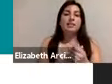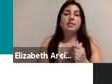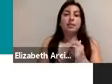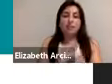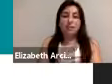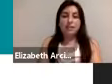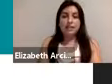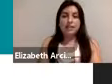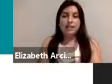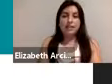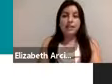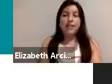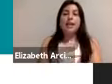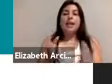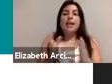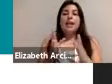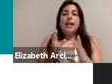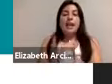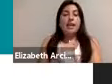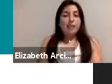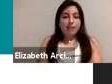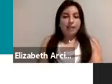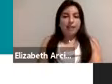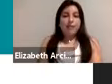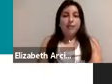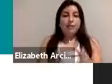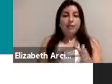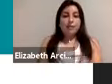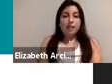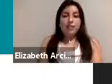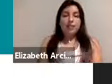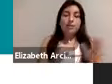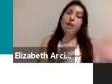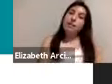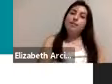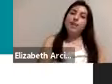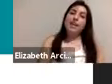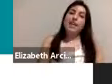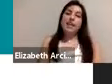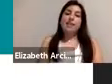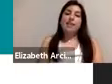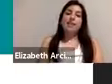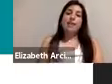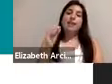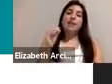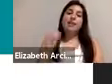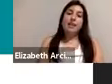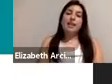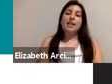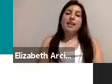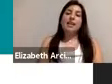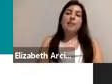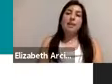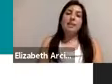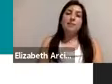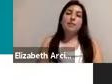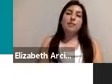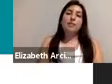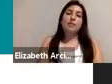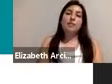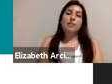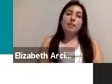qué es lo mejor para el paciente. En México, los laboratorios o la mayoría de ellos tallan